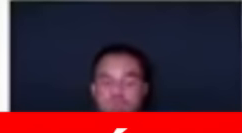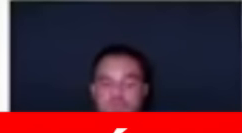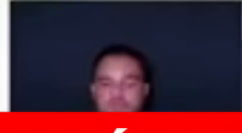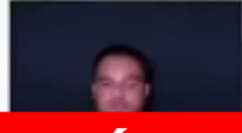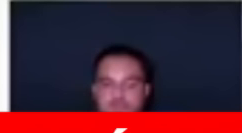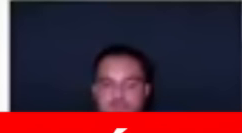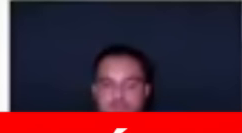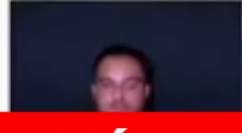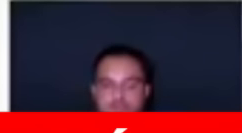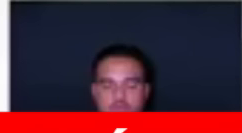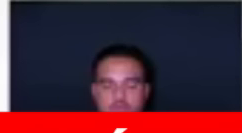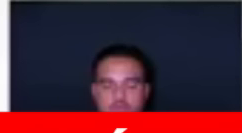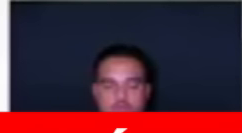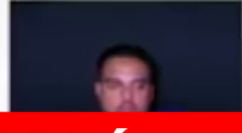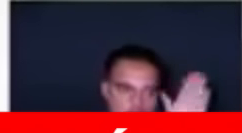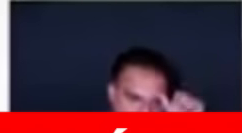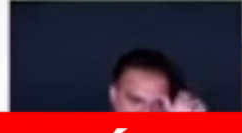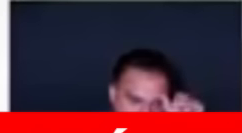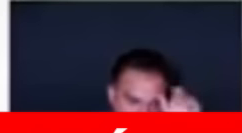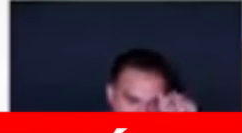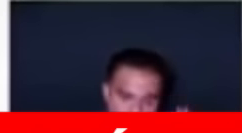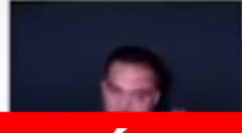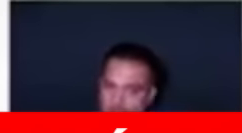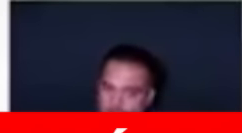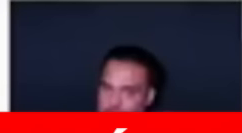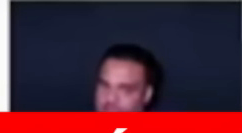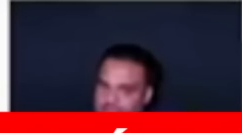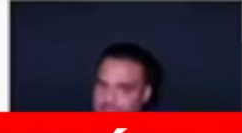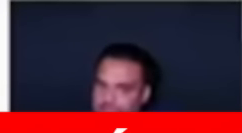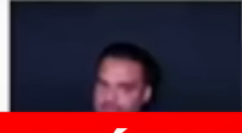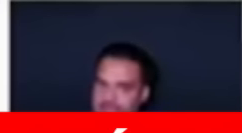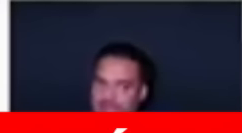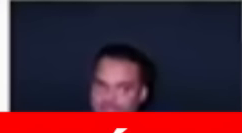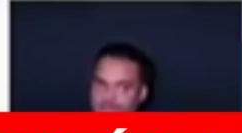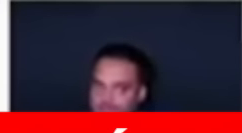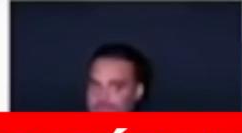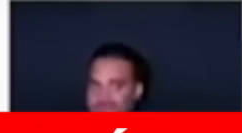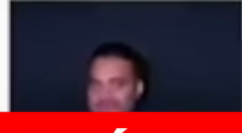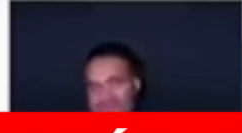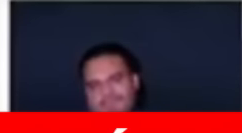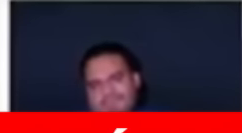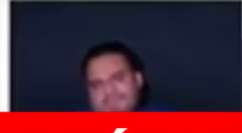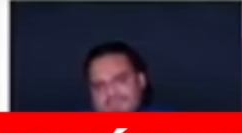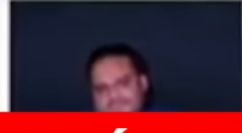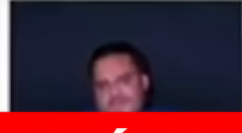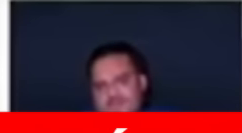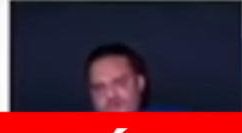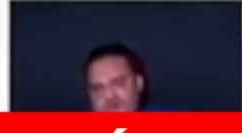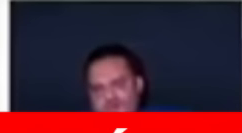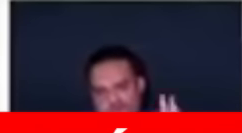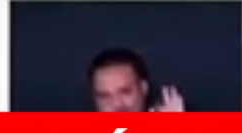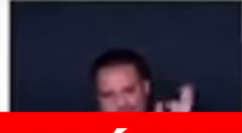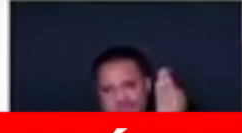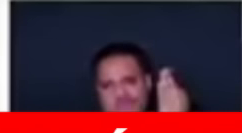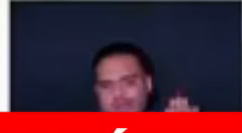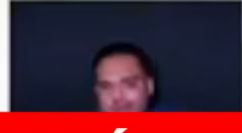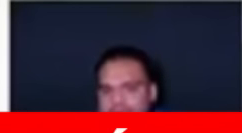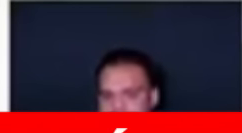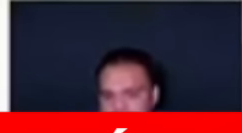los criminales más sanguinarios, esos sean protegidos por el gobierno supremo en